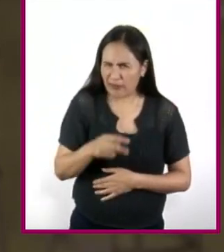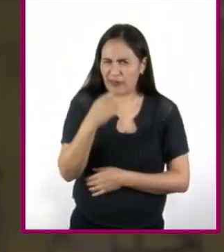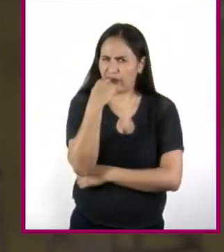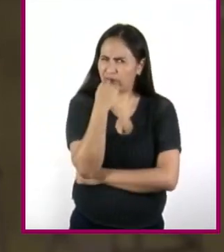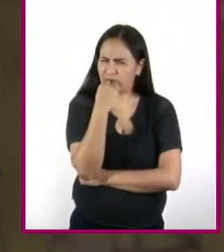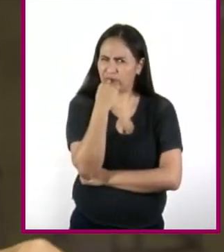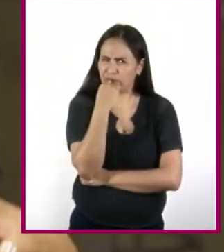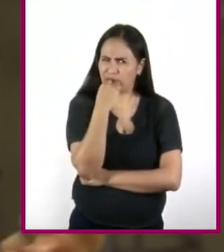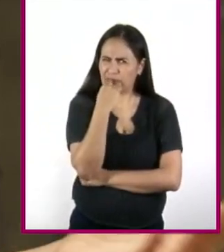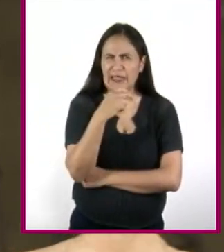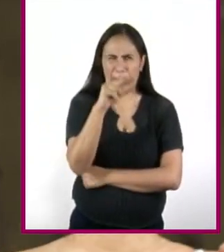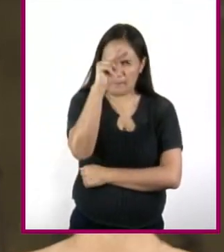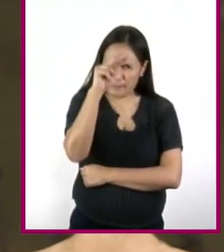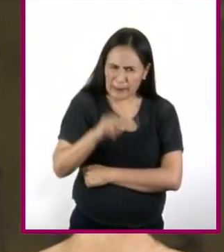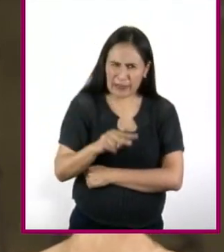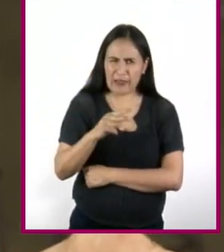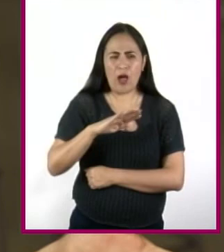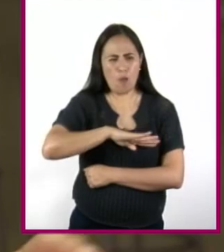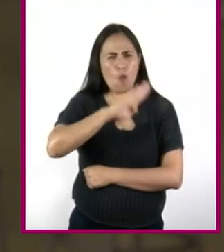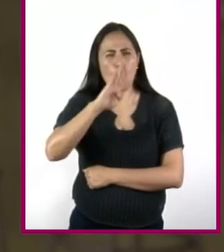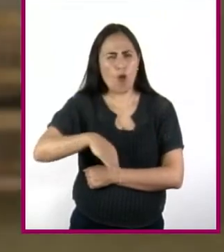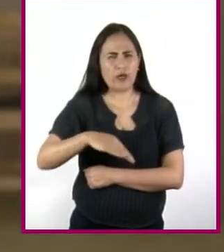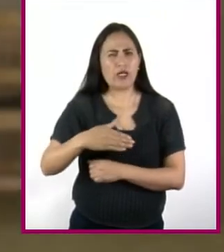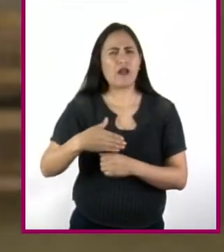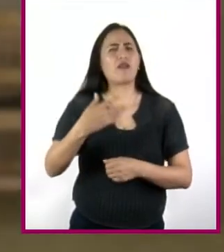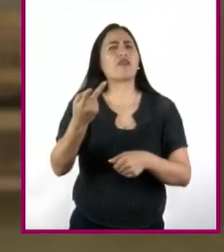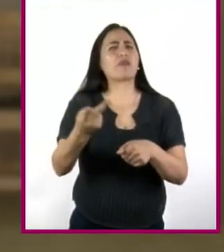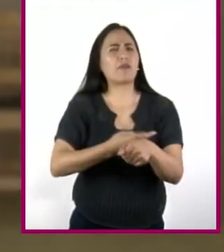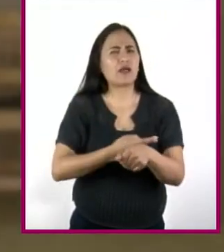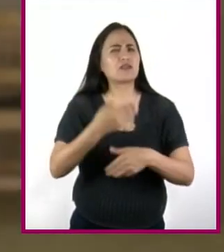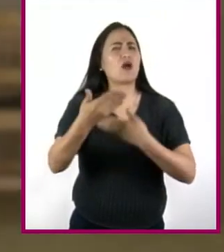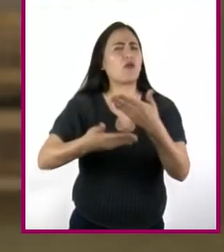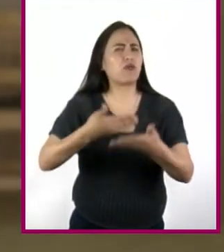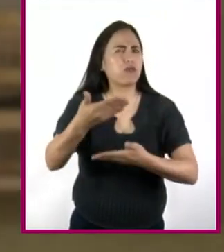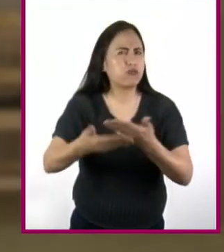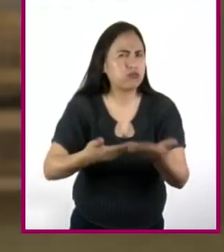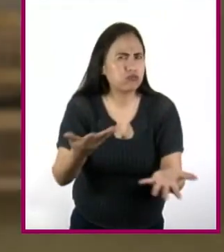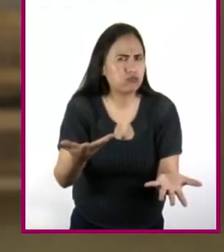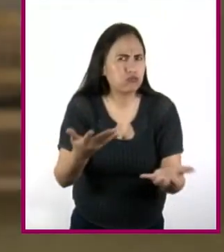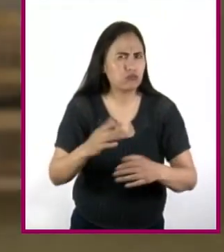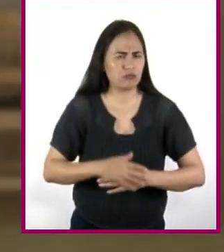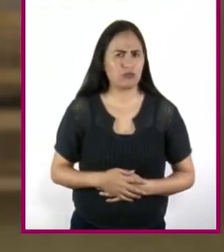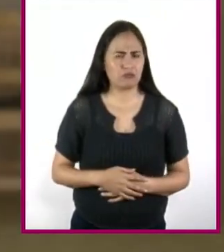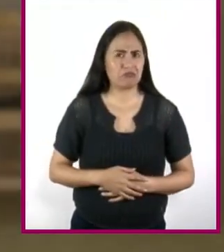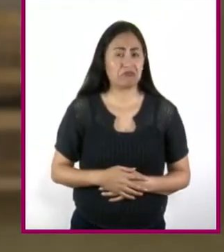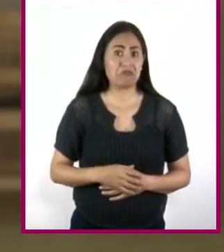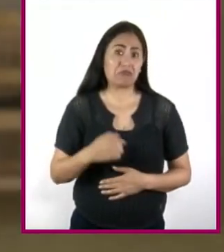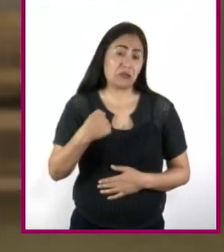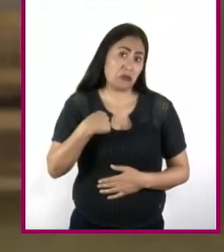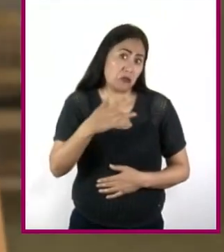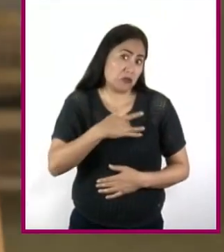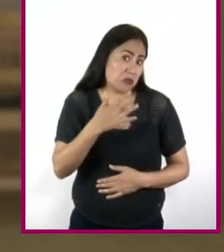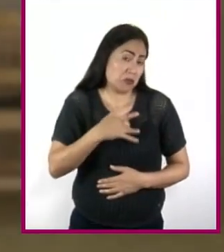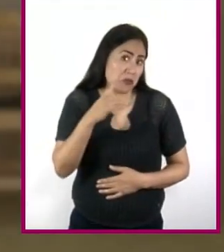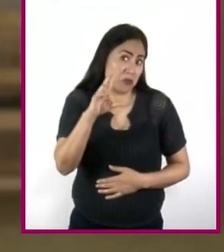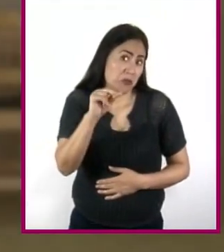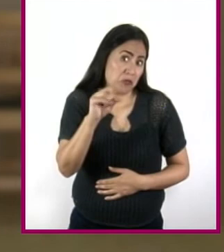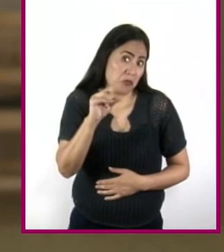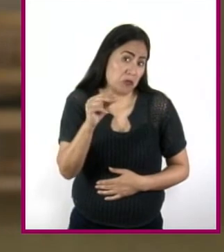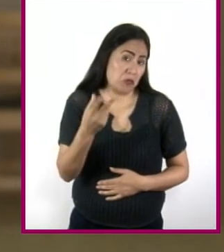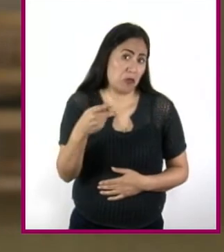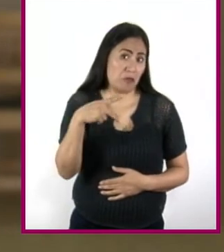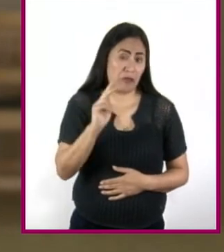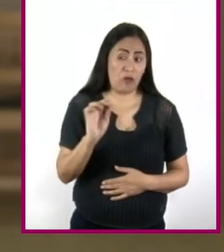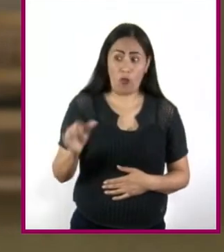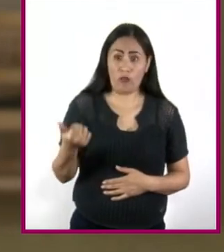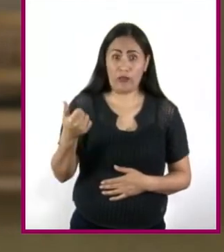¿Realmente alguien sabrá si hay algo después de la muerte? Uy, a mí se me hace que no. Pero tampoco quiero caer en lo mismo